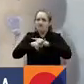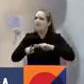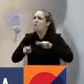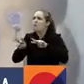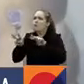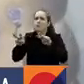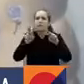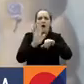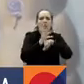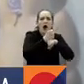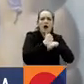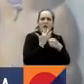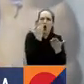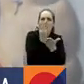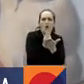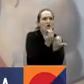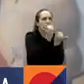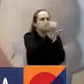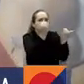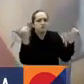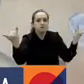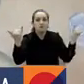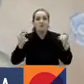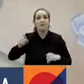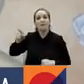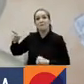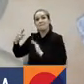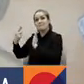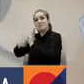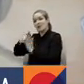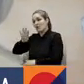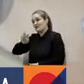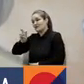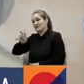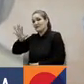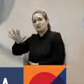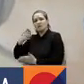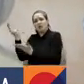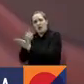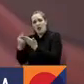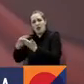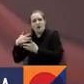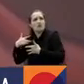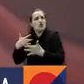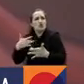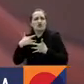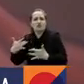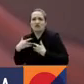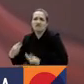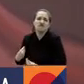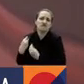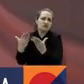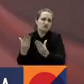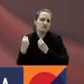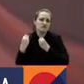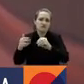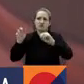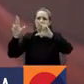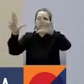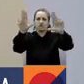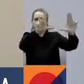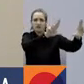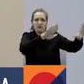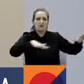obra de Botero y su legado. Desde 1975, el maestro comenzó sus donaciones. En la sala, con su